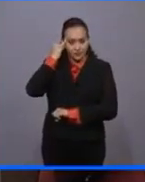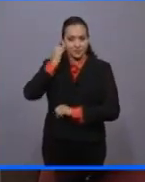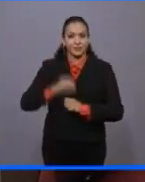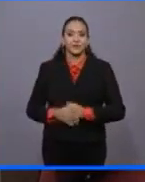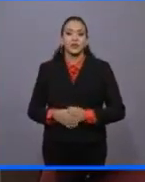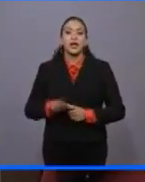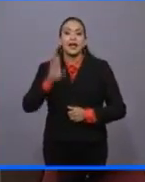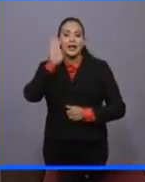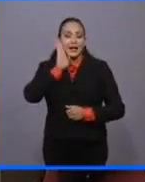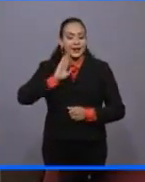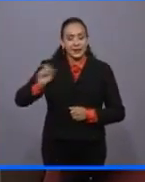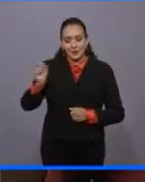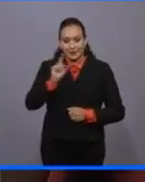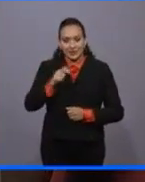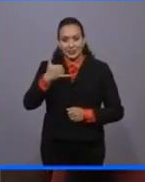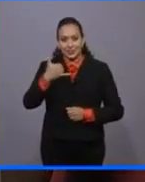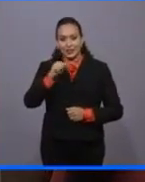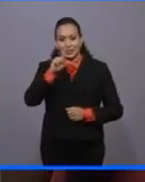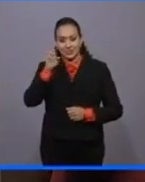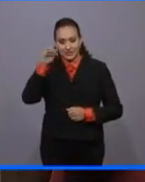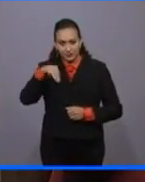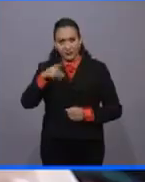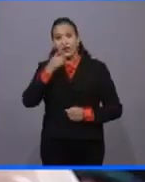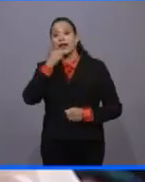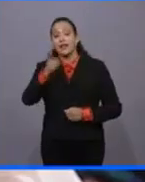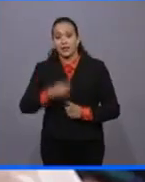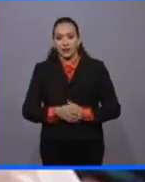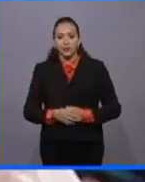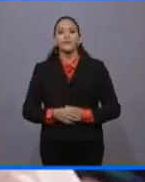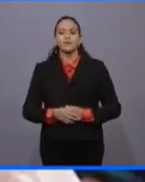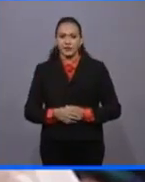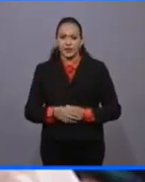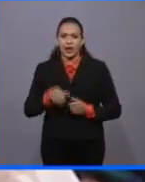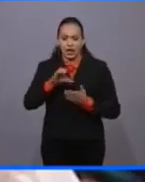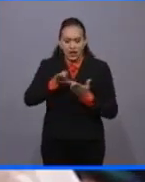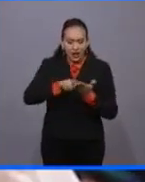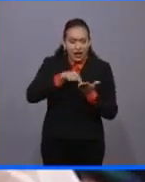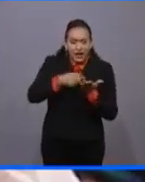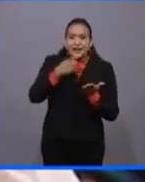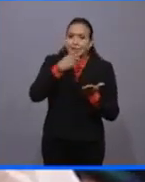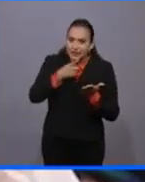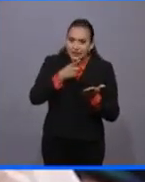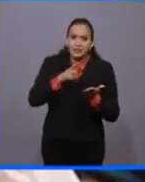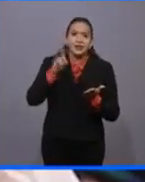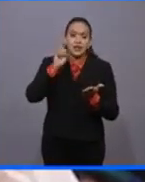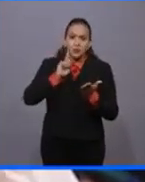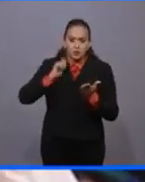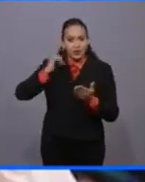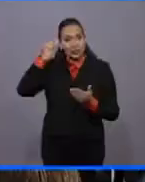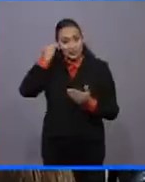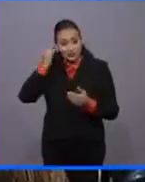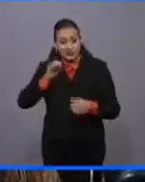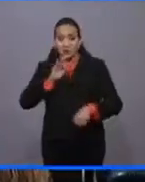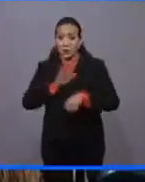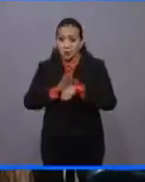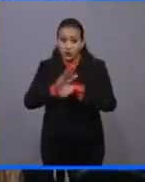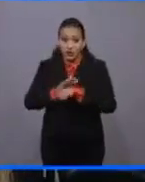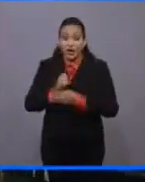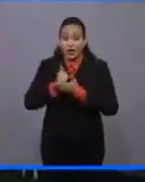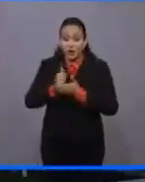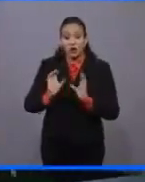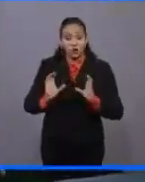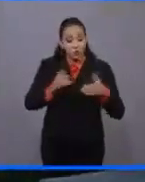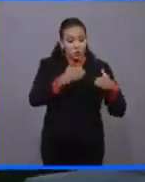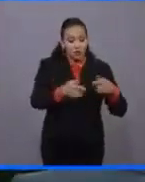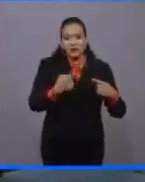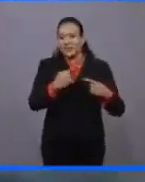la ministra Yasmín Esquivel Moza se pronunció por la obligación constitucional y el deber ético de las personas juzgadoras de garantizar los derechos